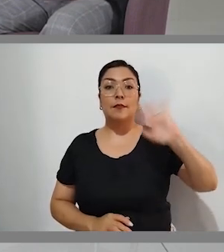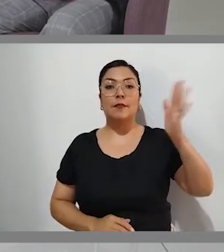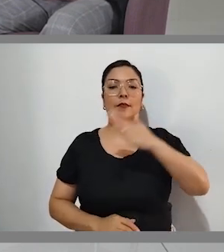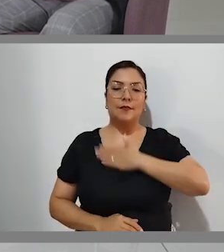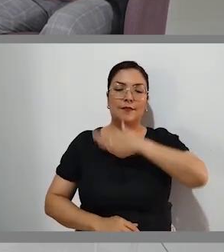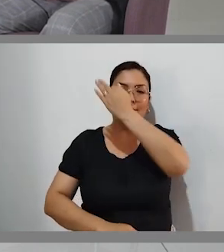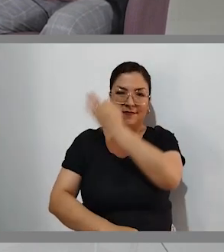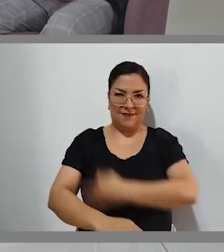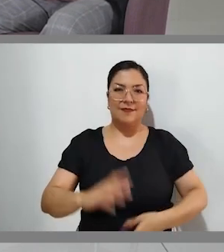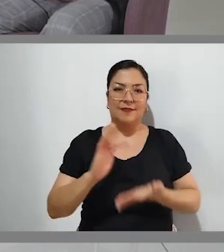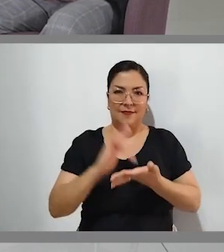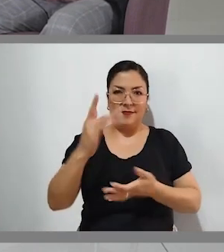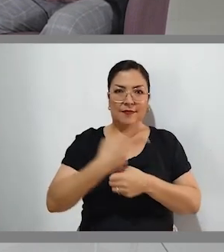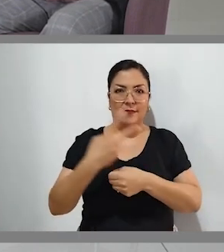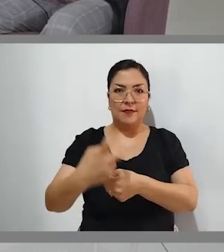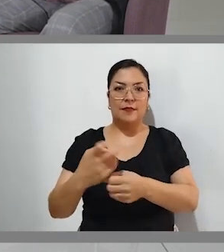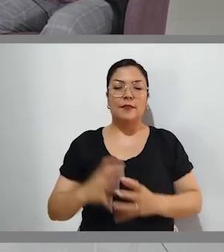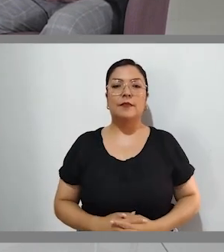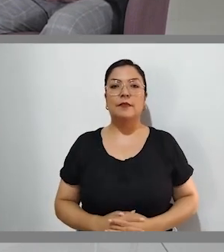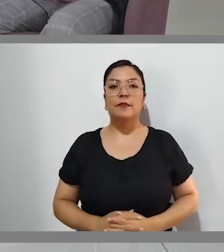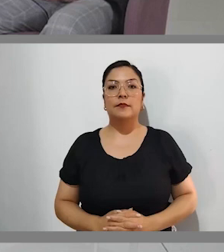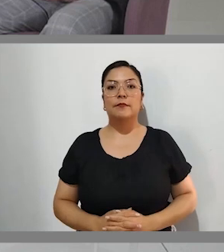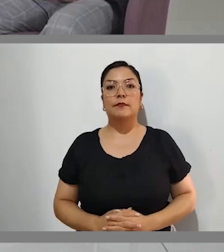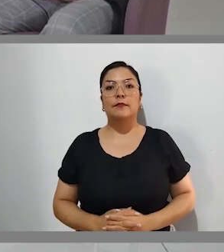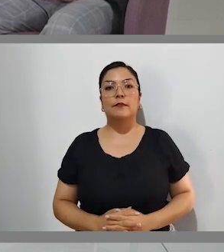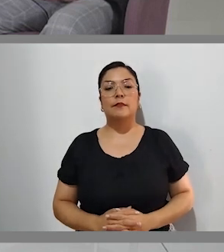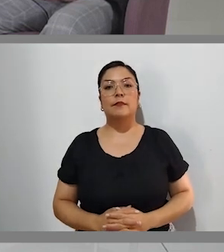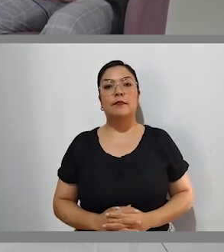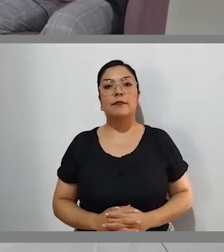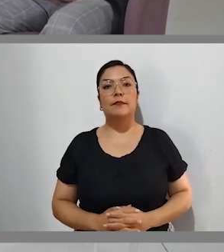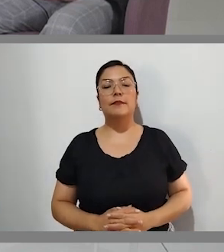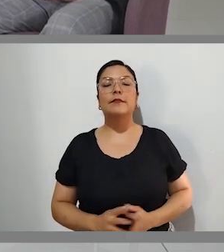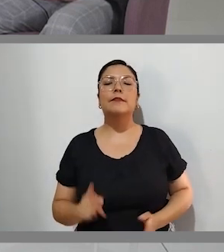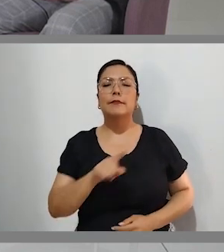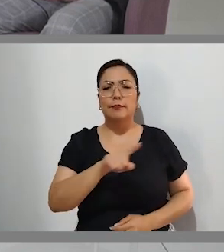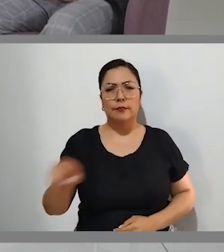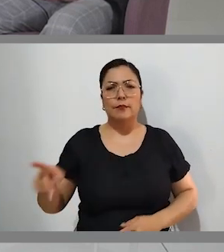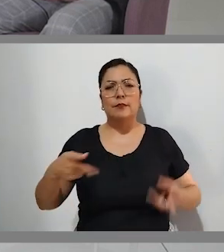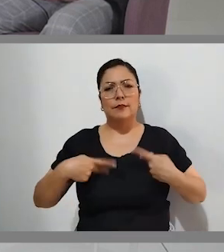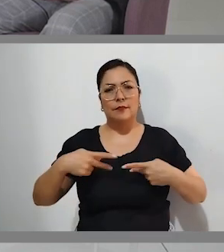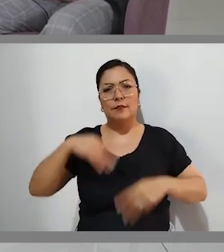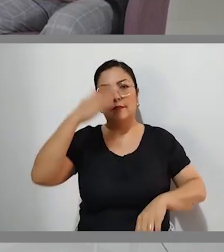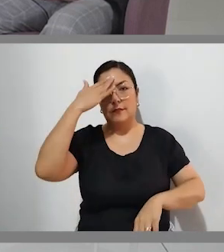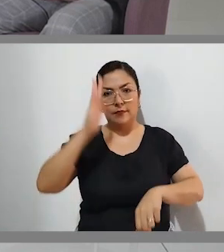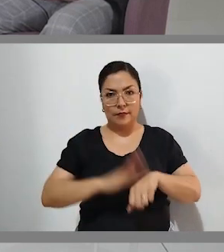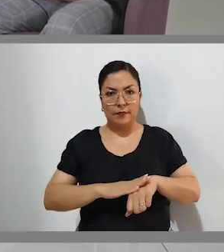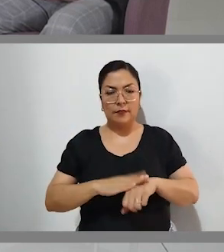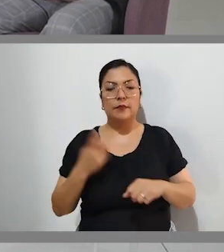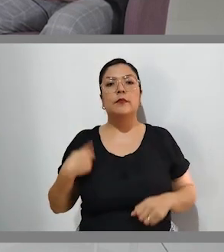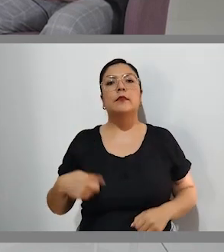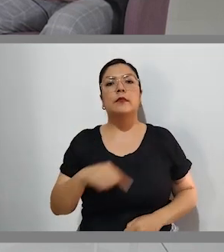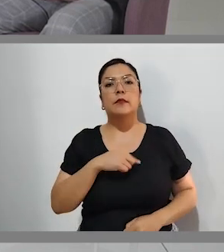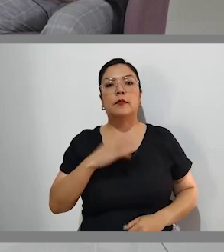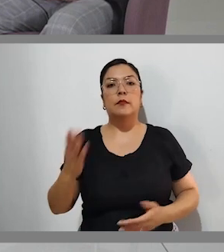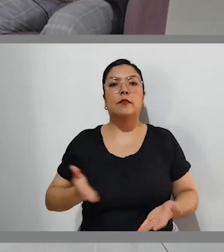por la invitación. Y bueno, debemos de recordarle a la ciudadanía que en este programa normalmente tratamos de traerles